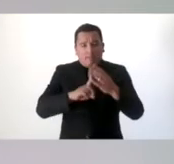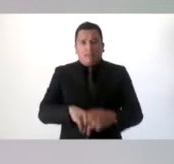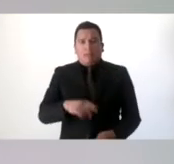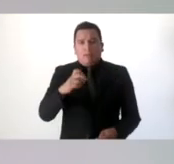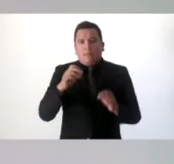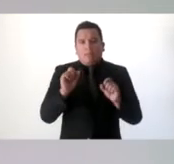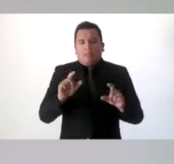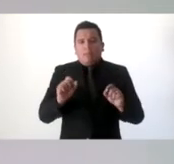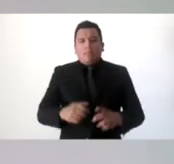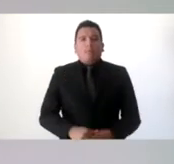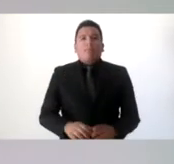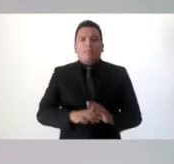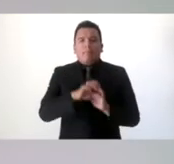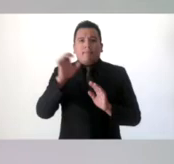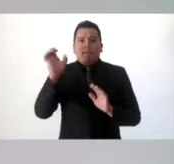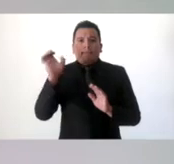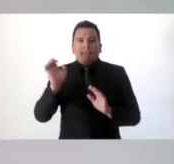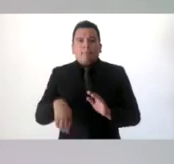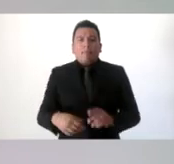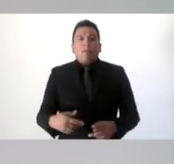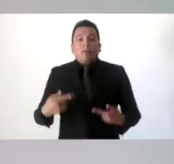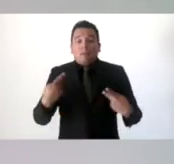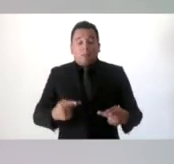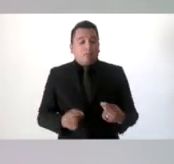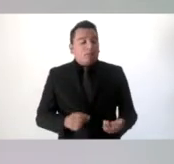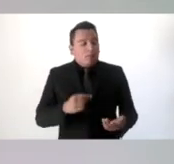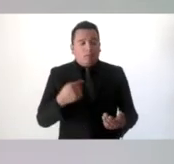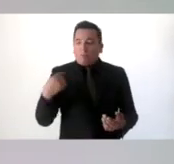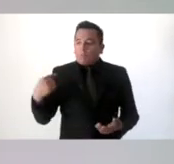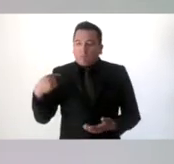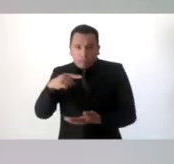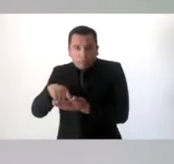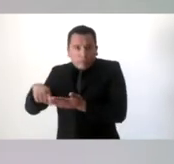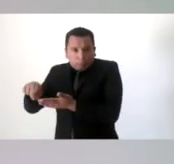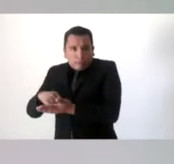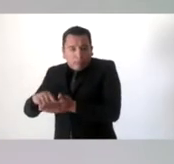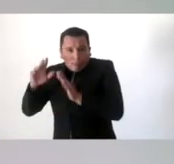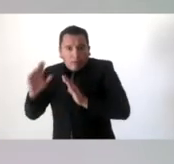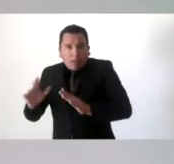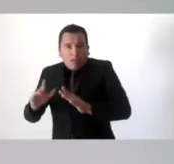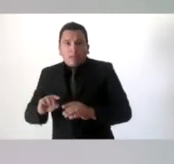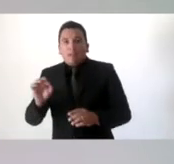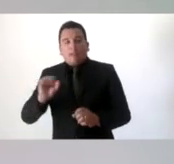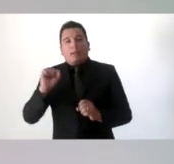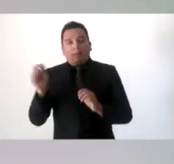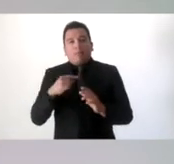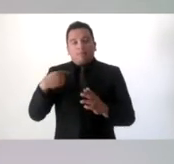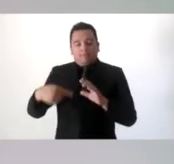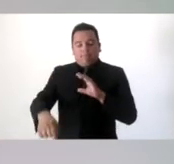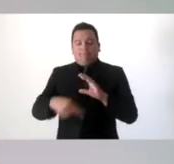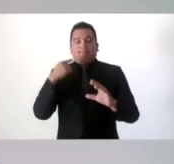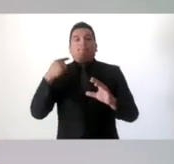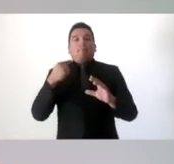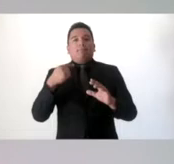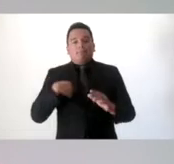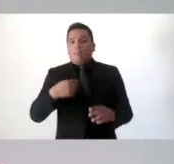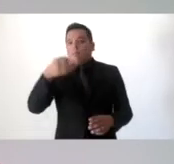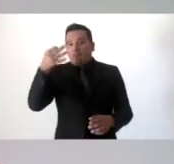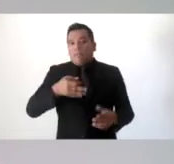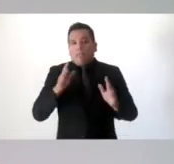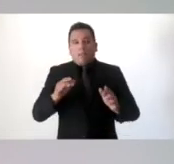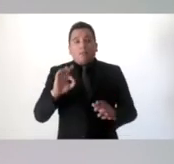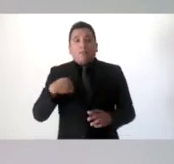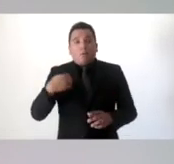es que el ciudadano pudiera tener un comprobante, aunque sea electrónico, de que sí votó y pueda darle seguimiento a ese voto. Si no, hasta el momento